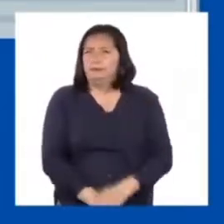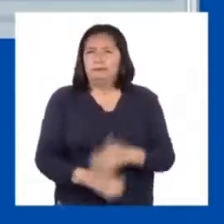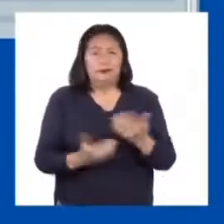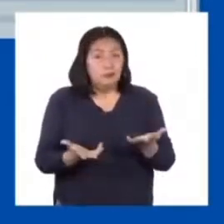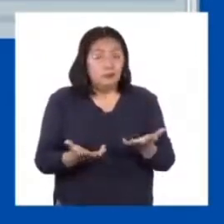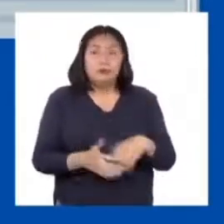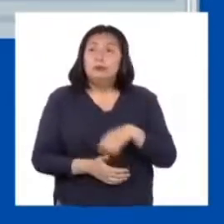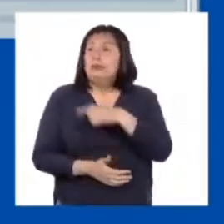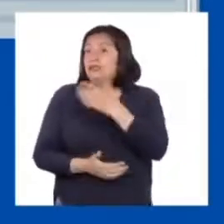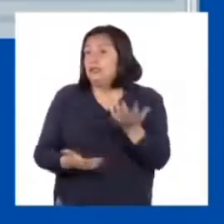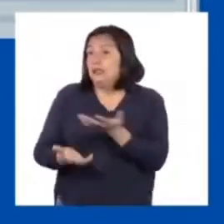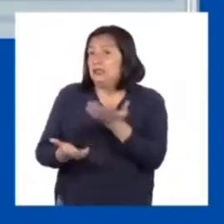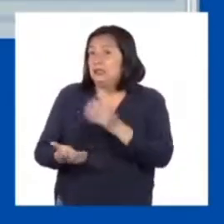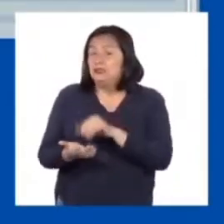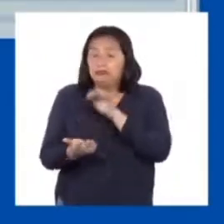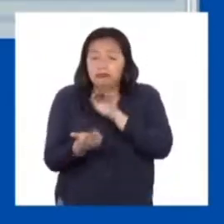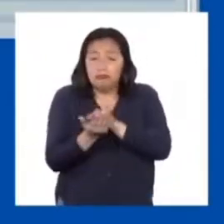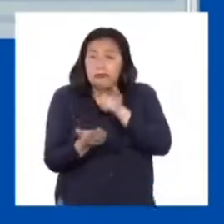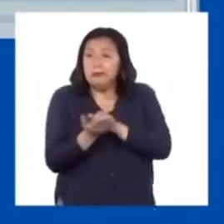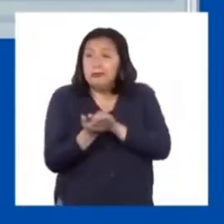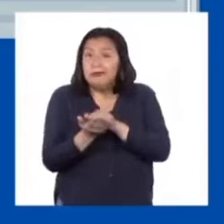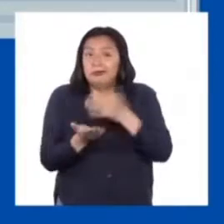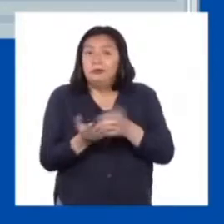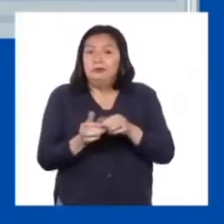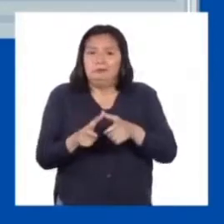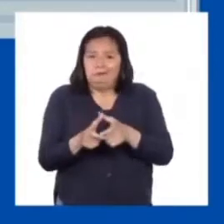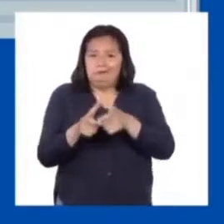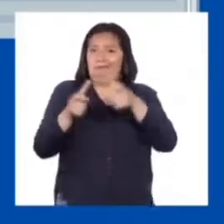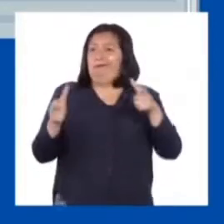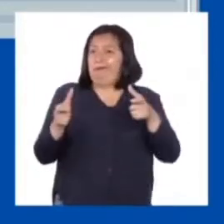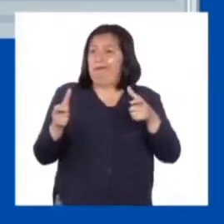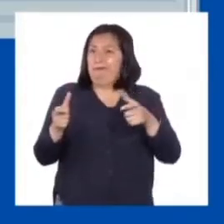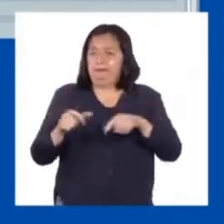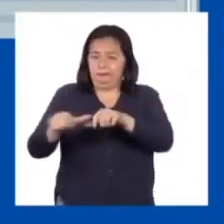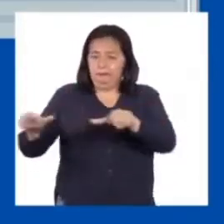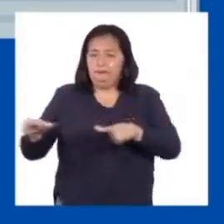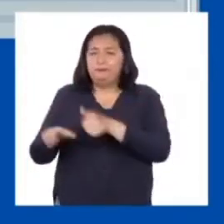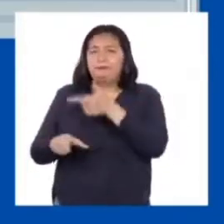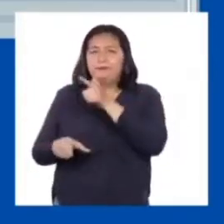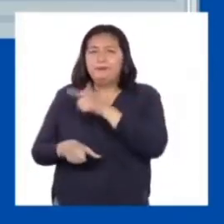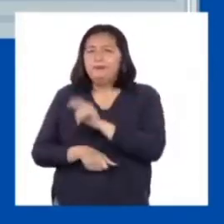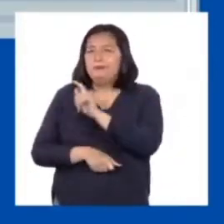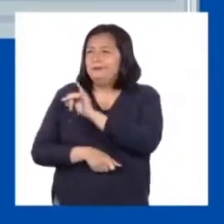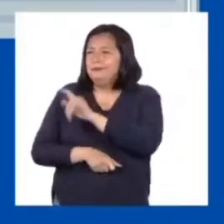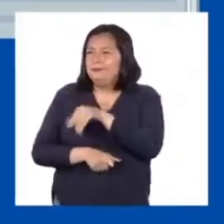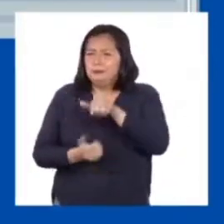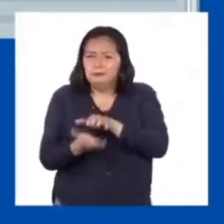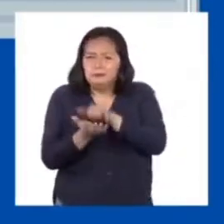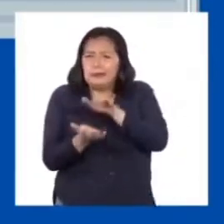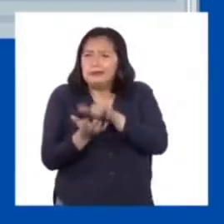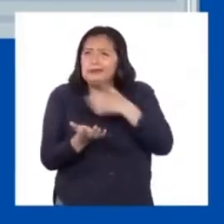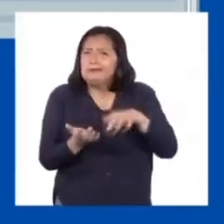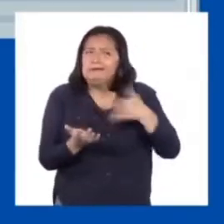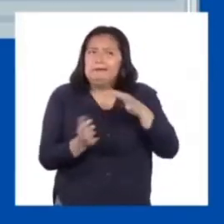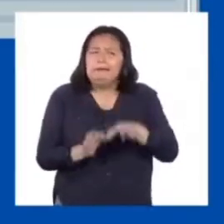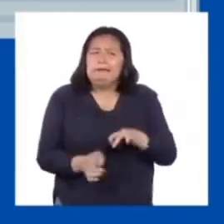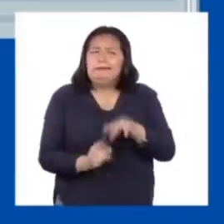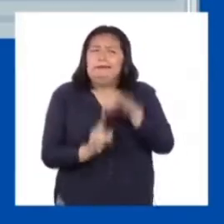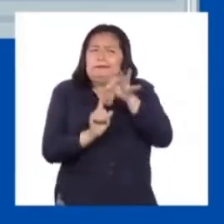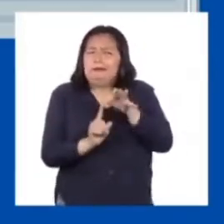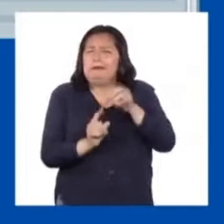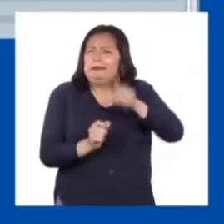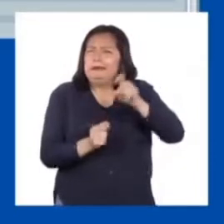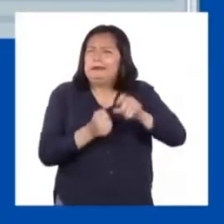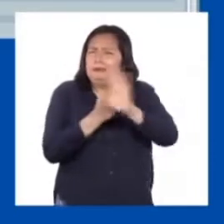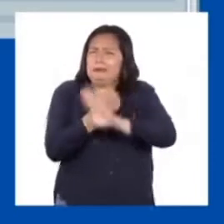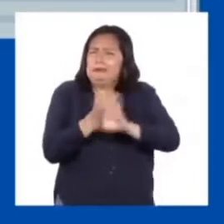Entre los anfibios se encuentra la rana gigante del lago Titicaca, una ranita muy especial que debemos